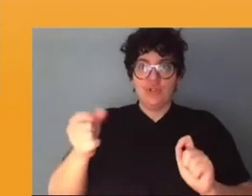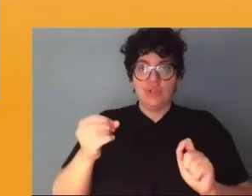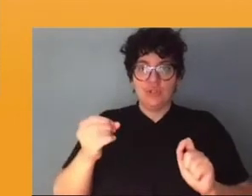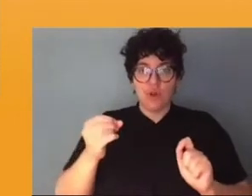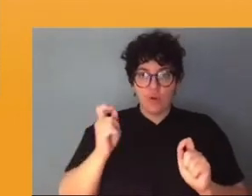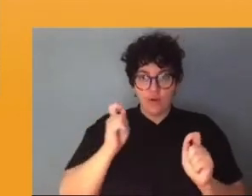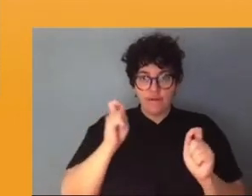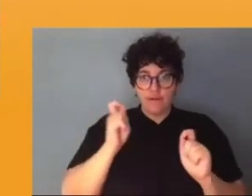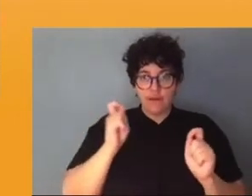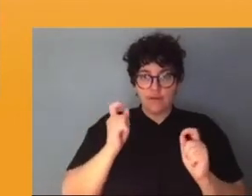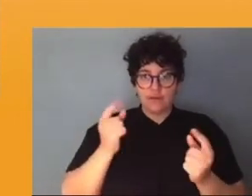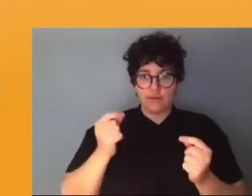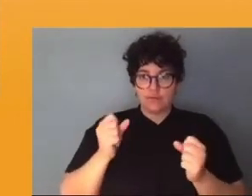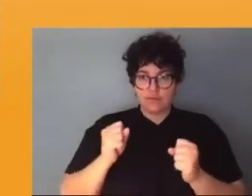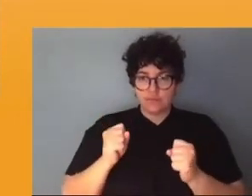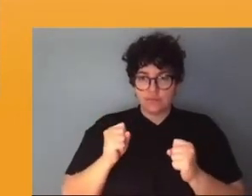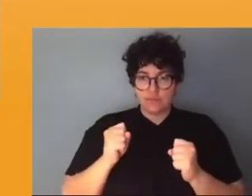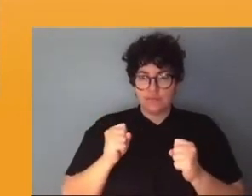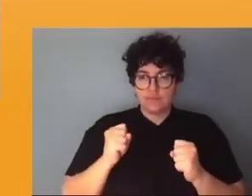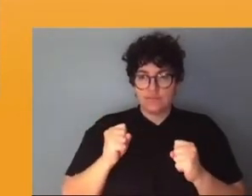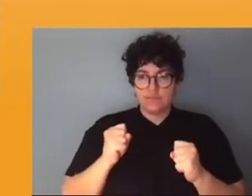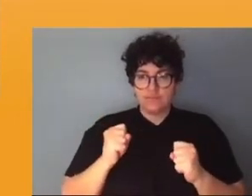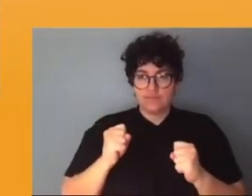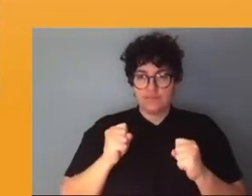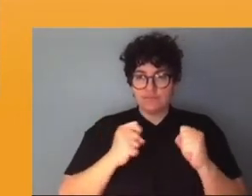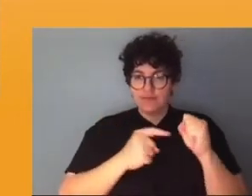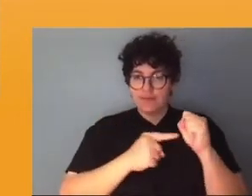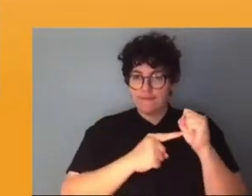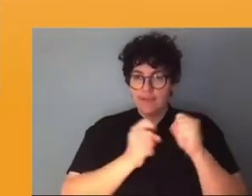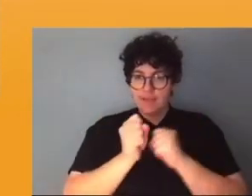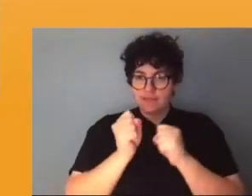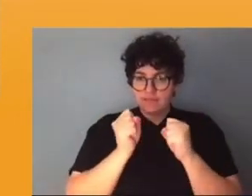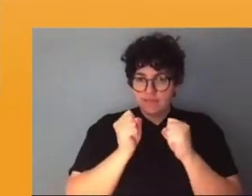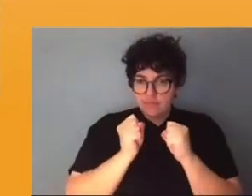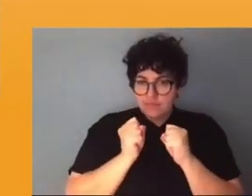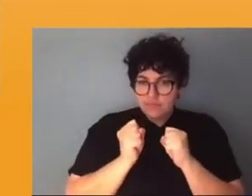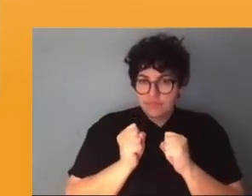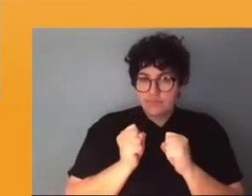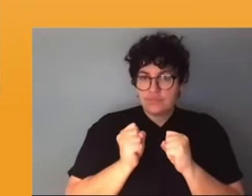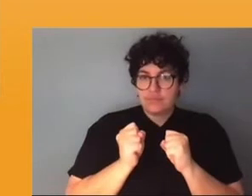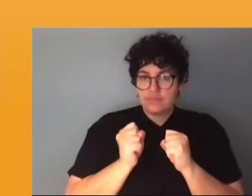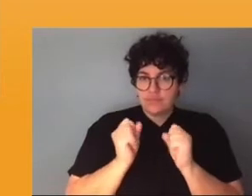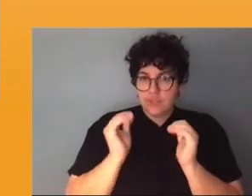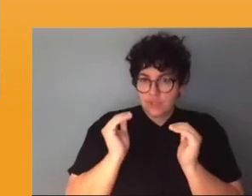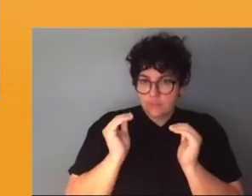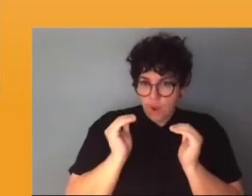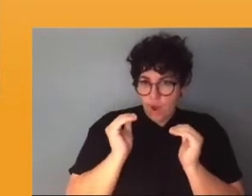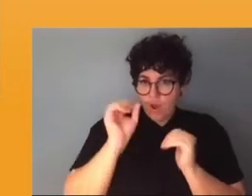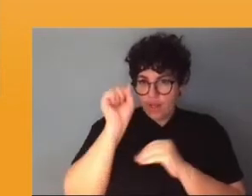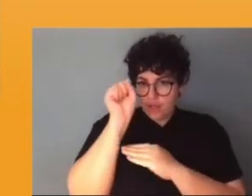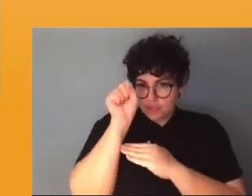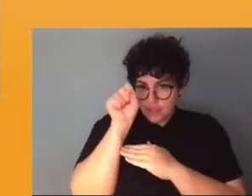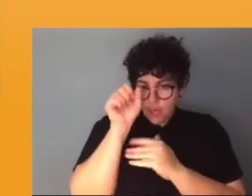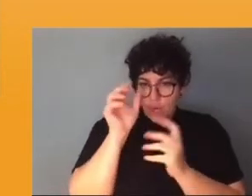de los puños cerrados y traer como traerlo hacia adentro de tu cuerpo y bajando la cara, eso es